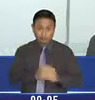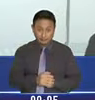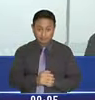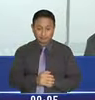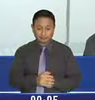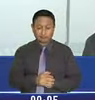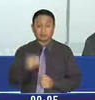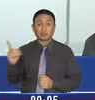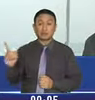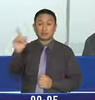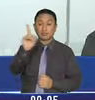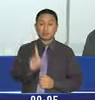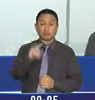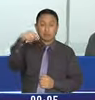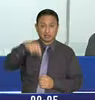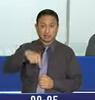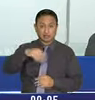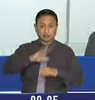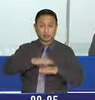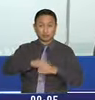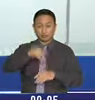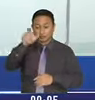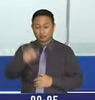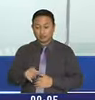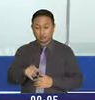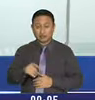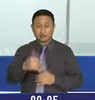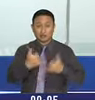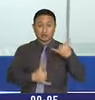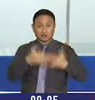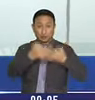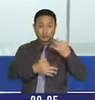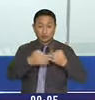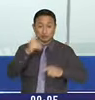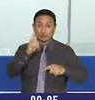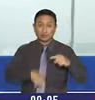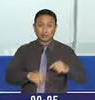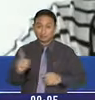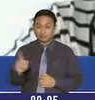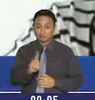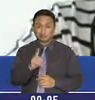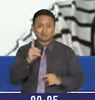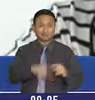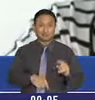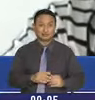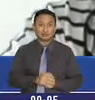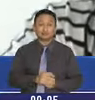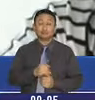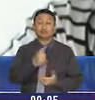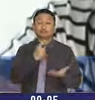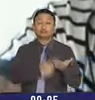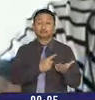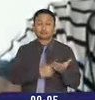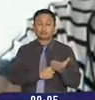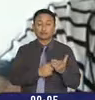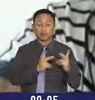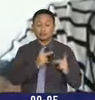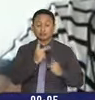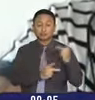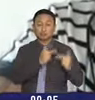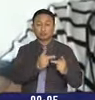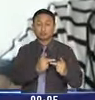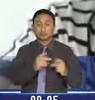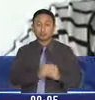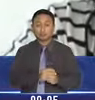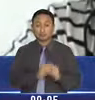no está presente el agresor, no se puede juzgar en ausencia. La audiencia o el proceso va a llegar hasta